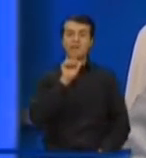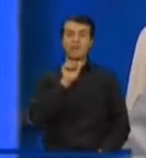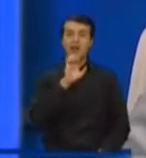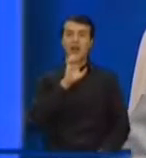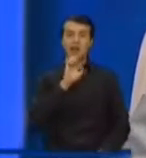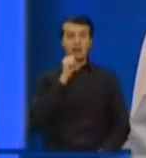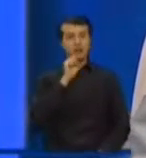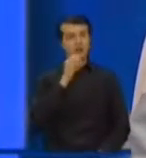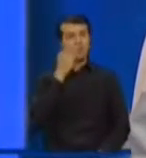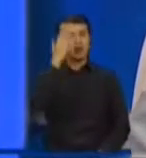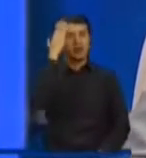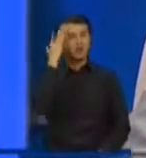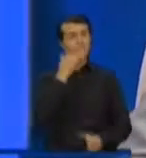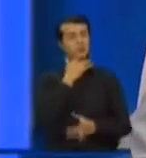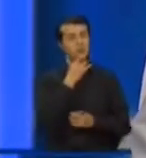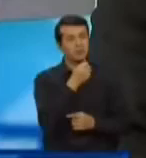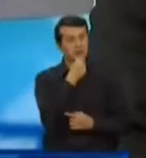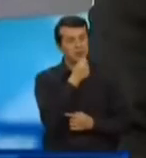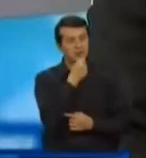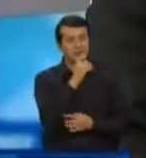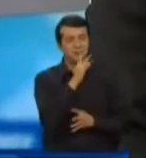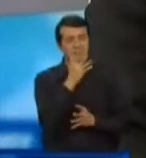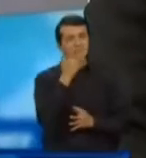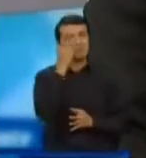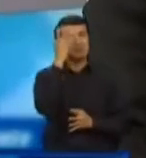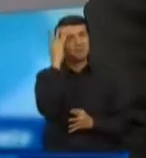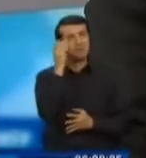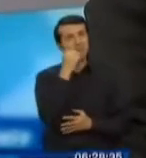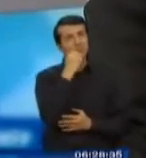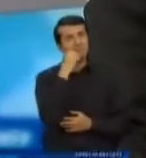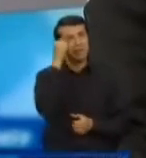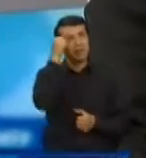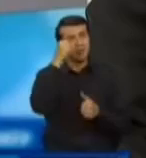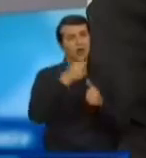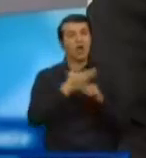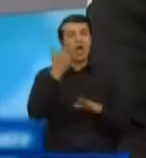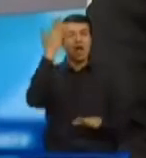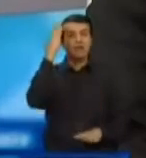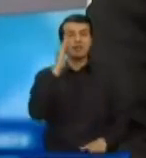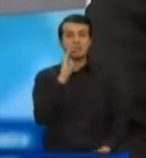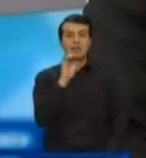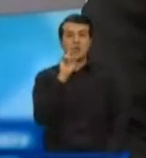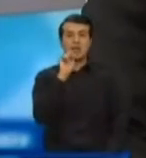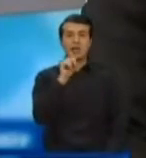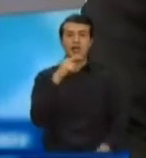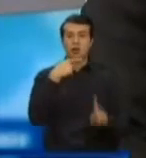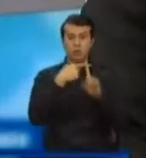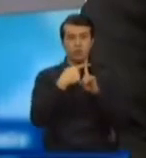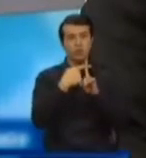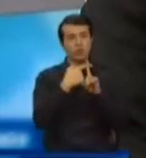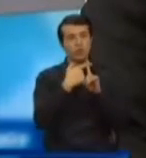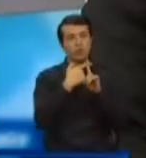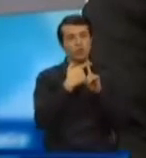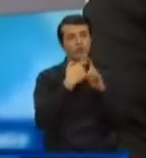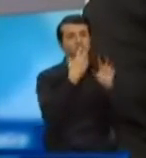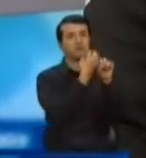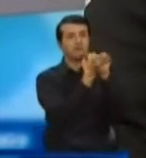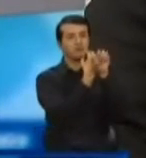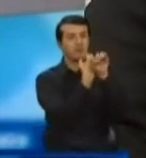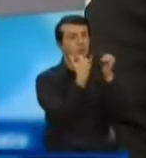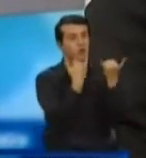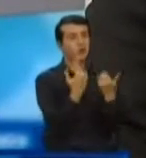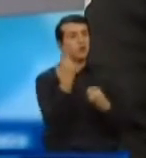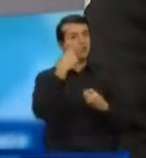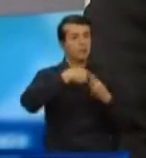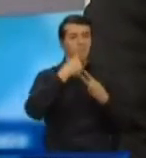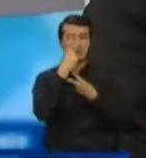no tenía el gusto de entrevistar a Adrián. Lo había hecho cuando yo estaba en CNE Plus a través del Sky. Pero, bueno, estás acá,